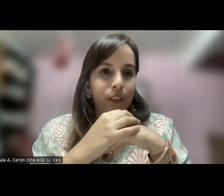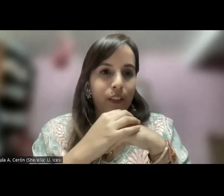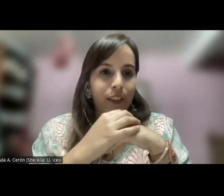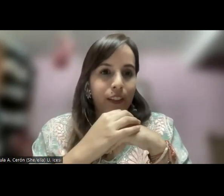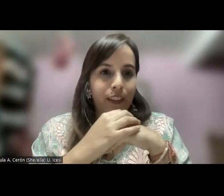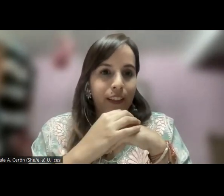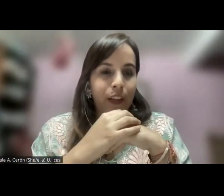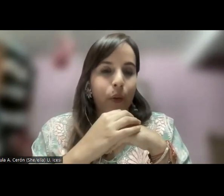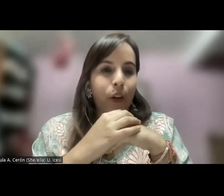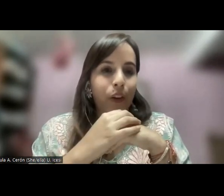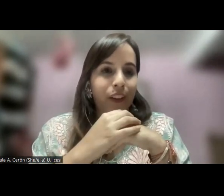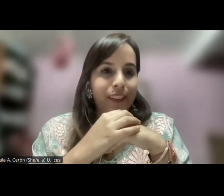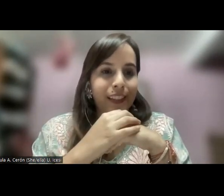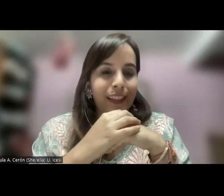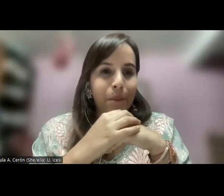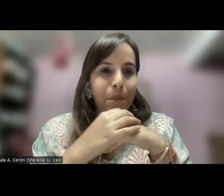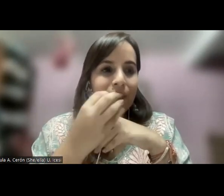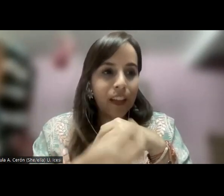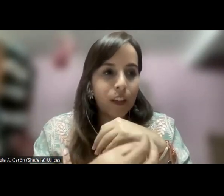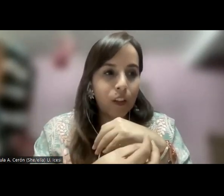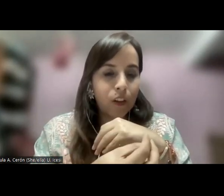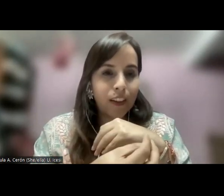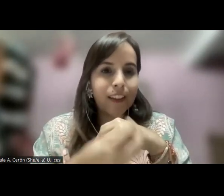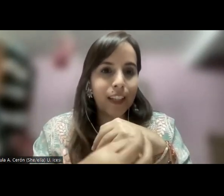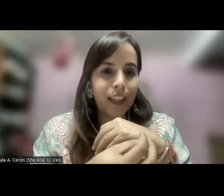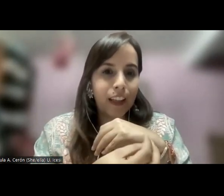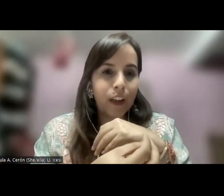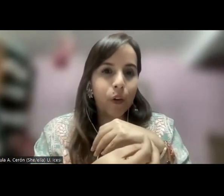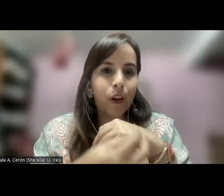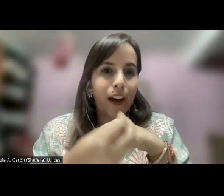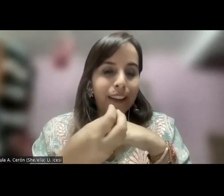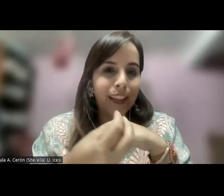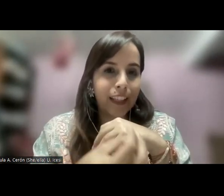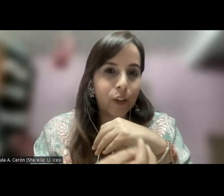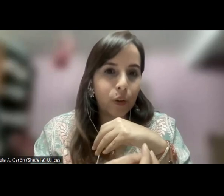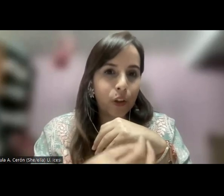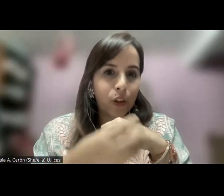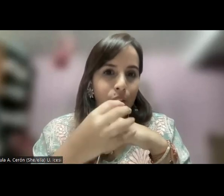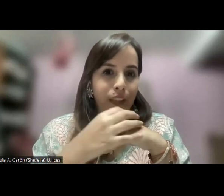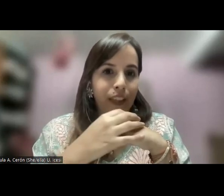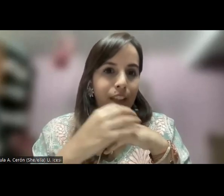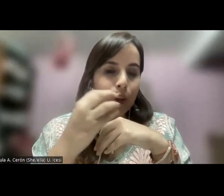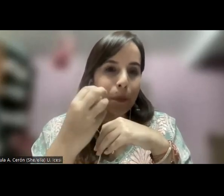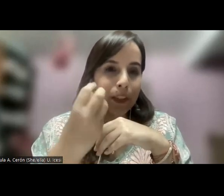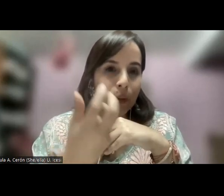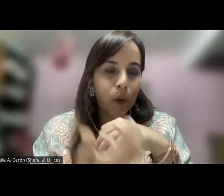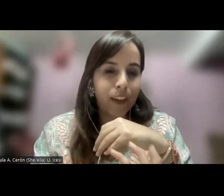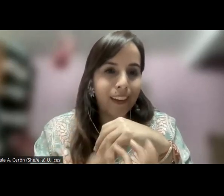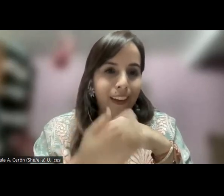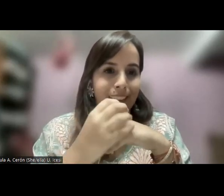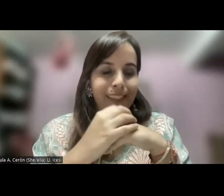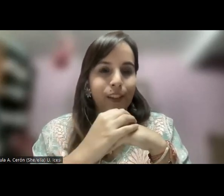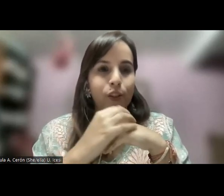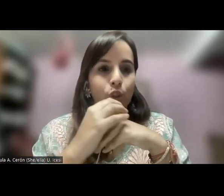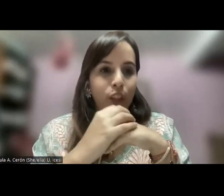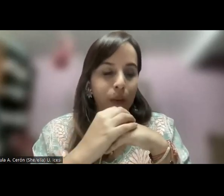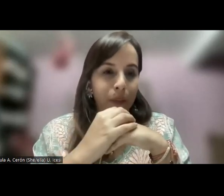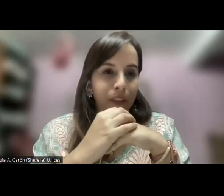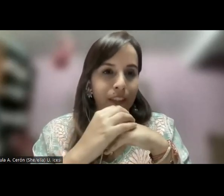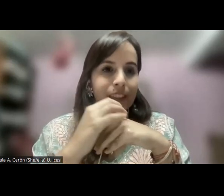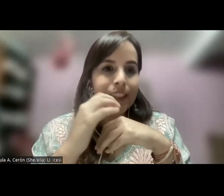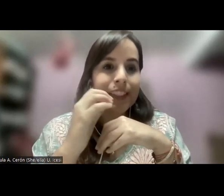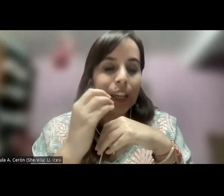cuidado el cuidado debe ser vivido Y trasladado a territorio y dentro de particularidades